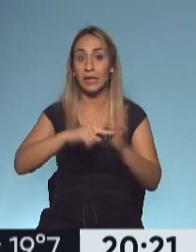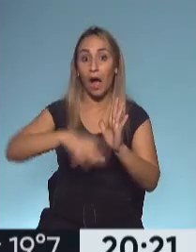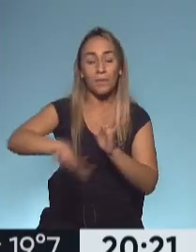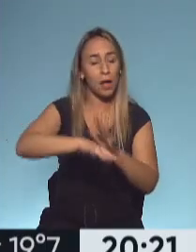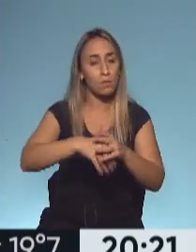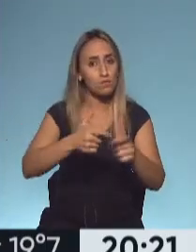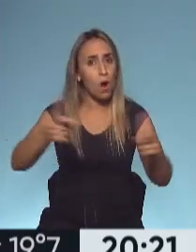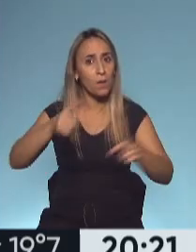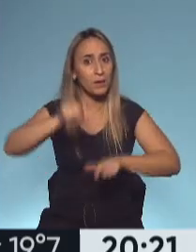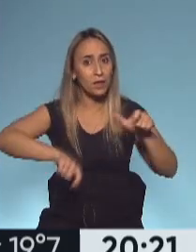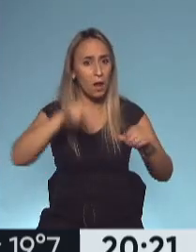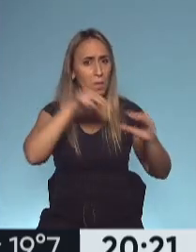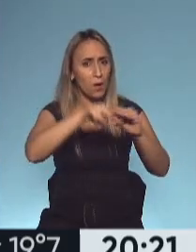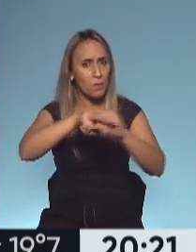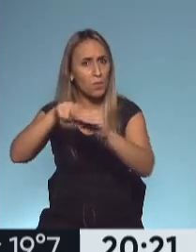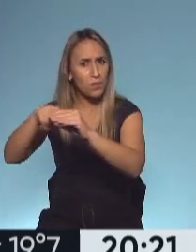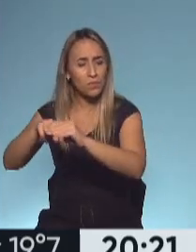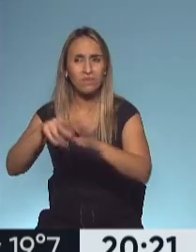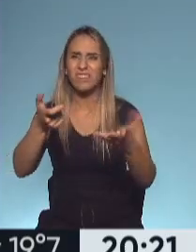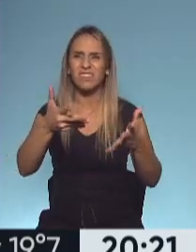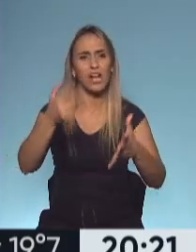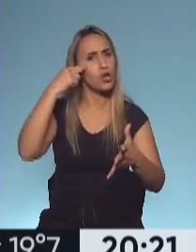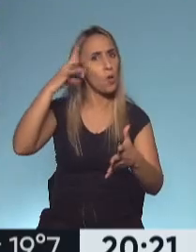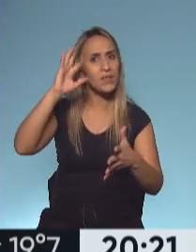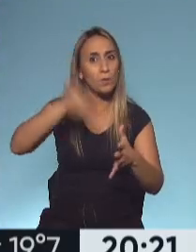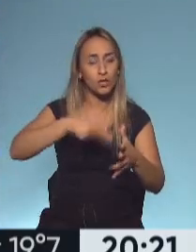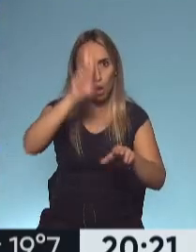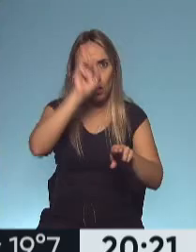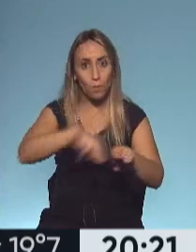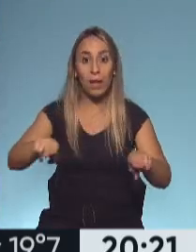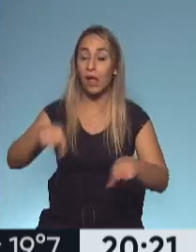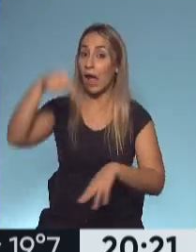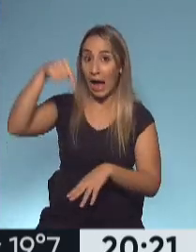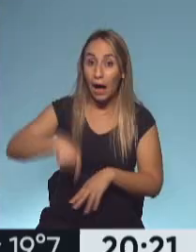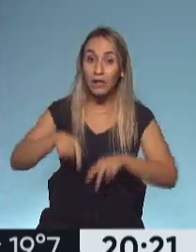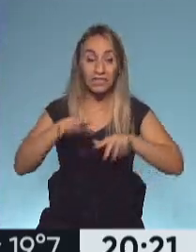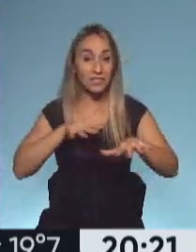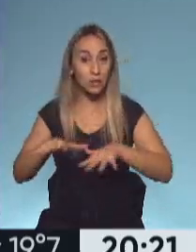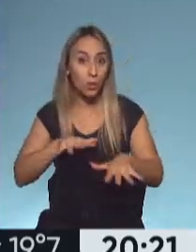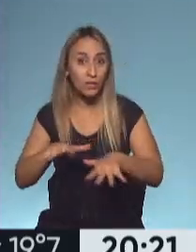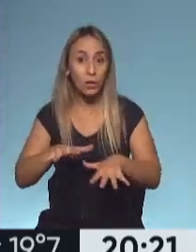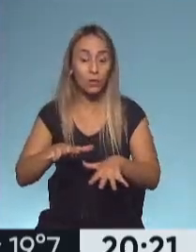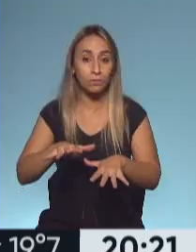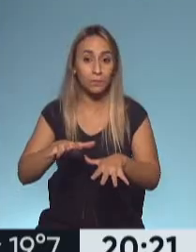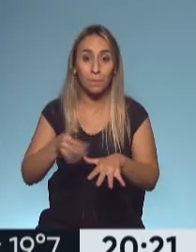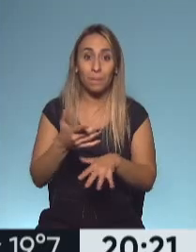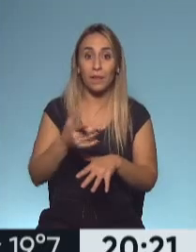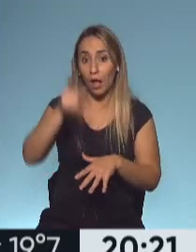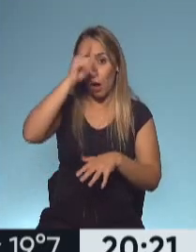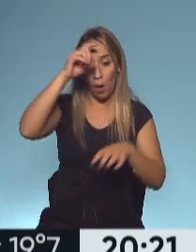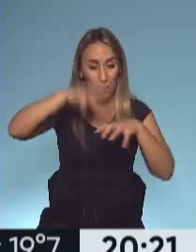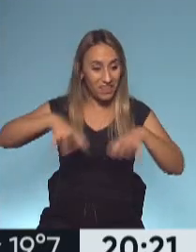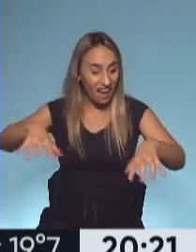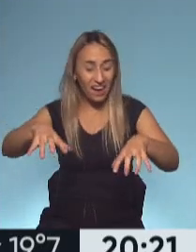la ocupación es mayor al 90%. Hoy estamos en una situación de saturación del sistema de